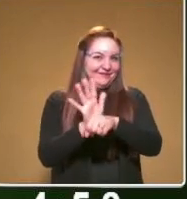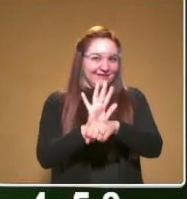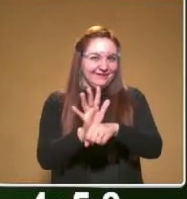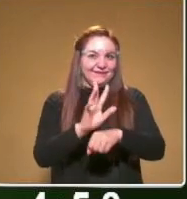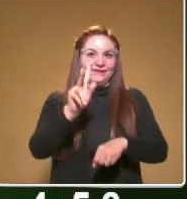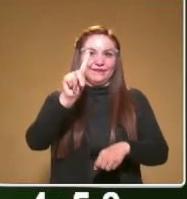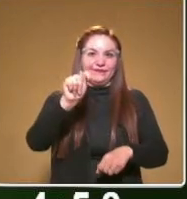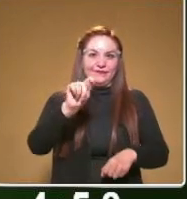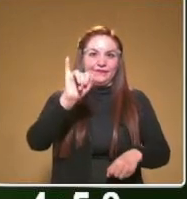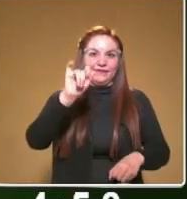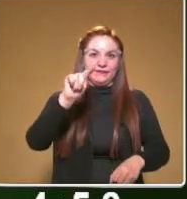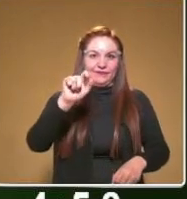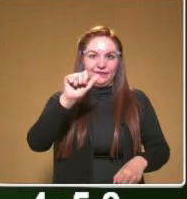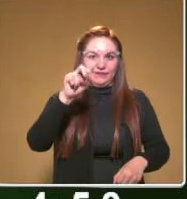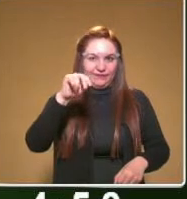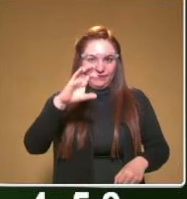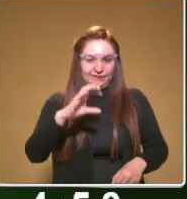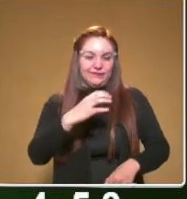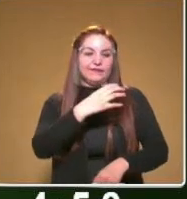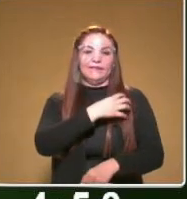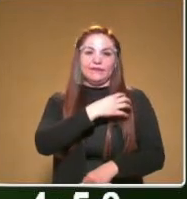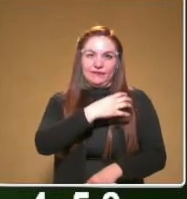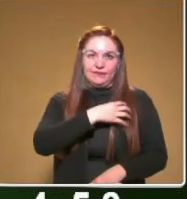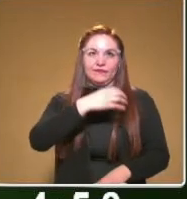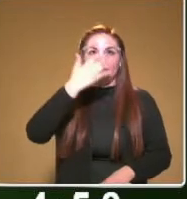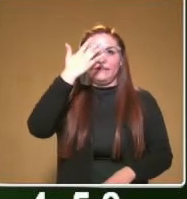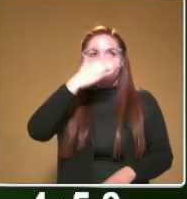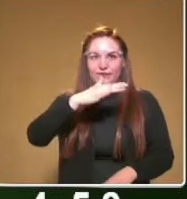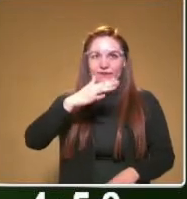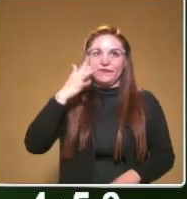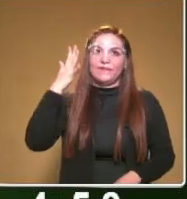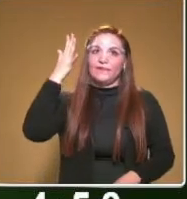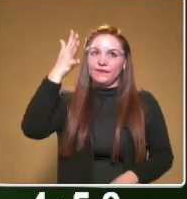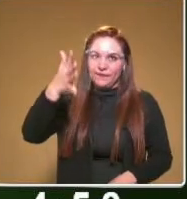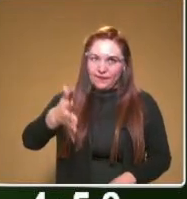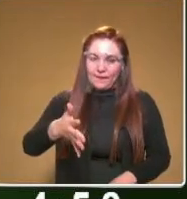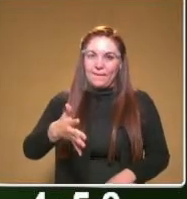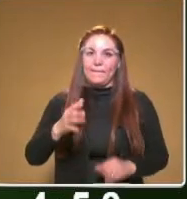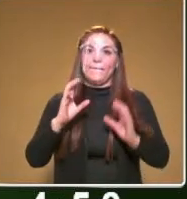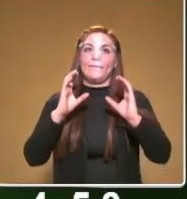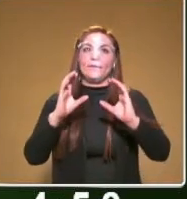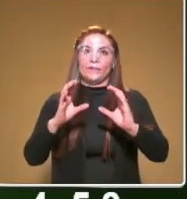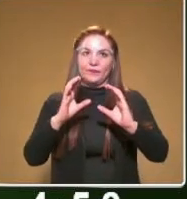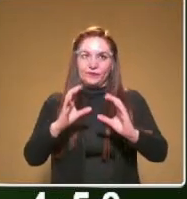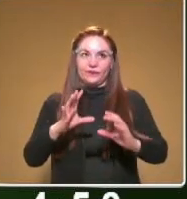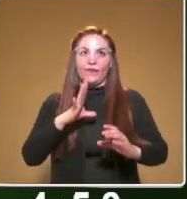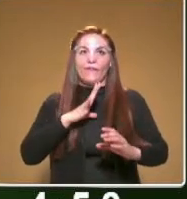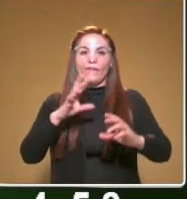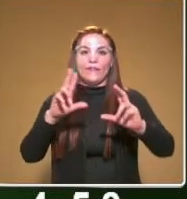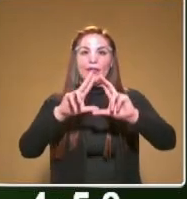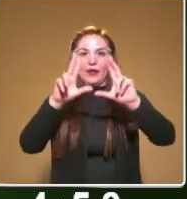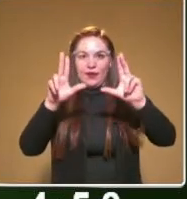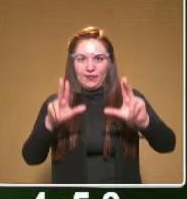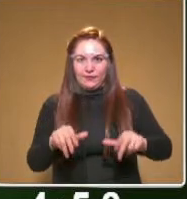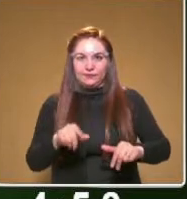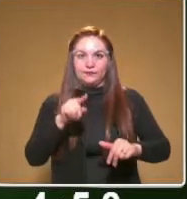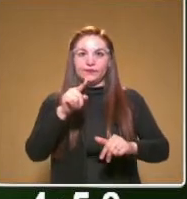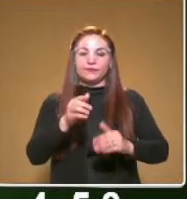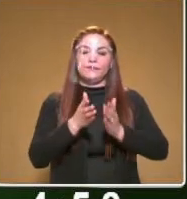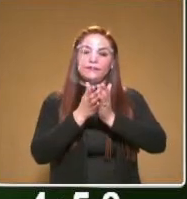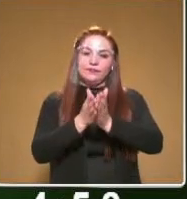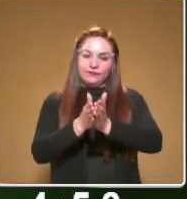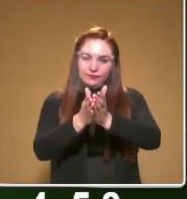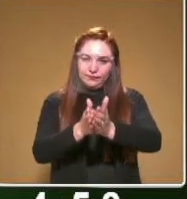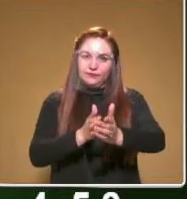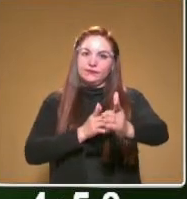la temperatura, que iba a haber presencia de iceberg y segundo, que tenía que bajar la velocidad del barco